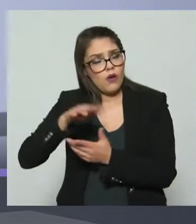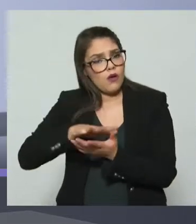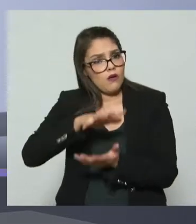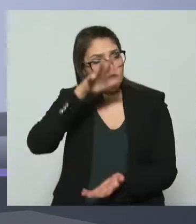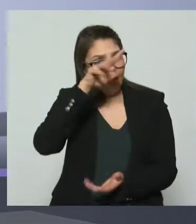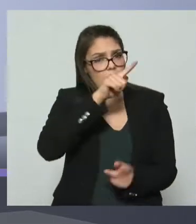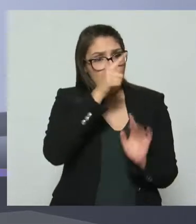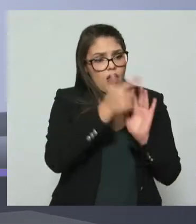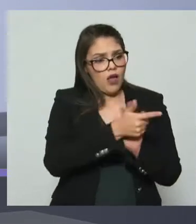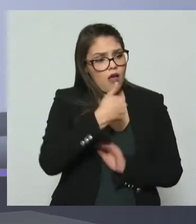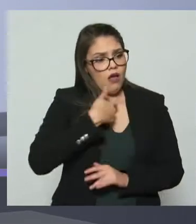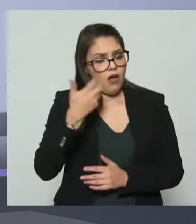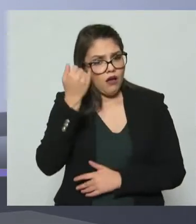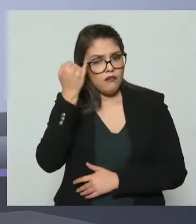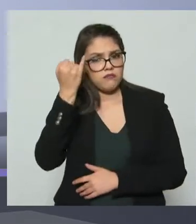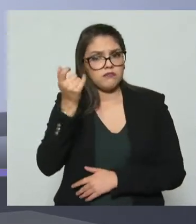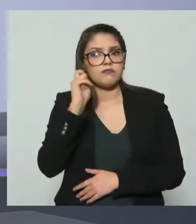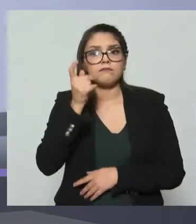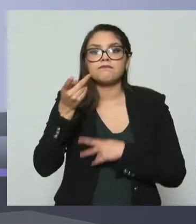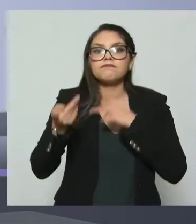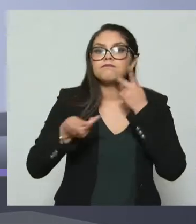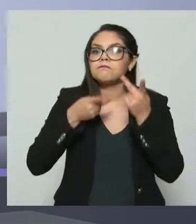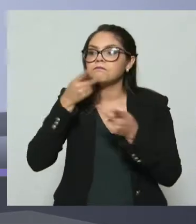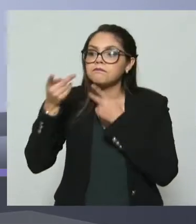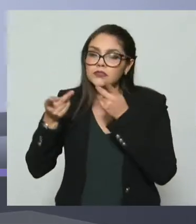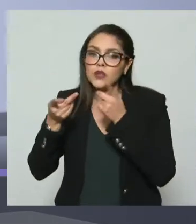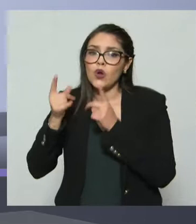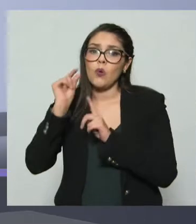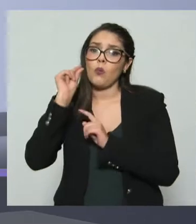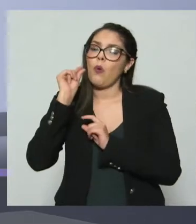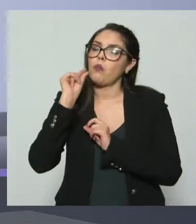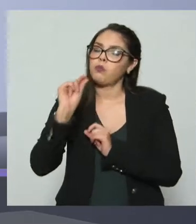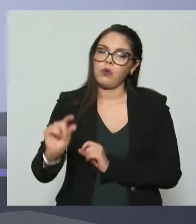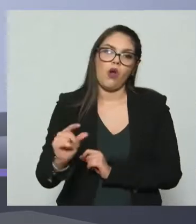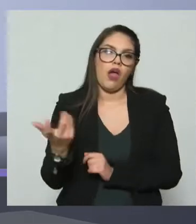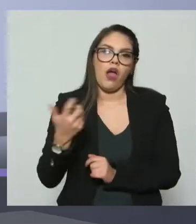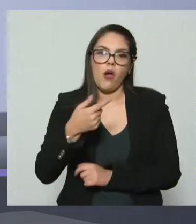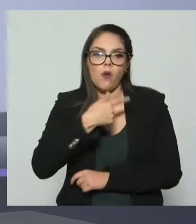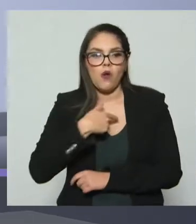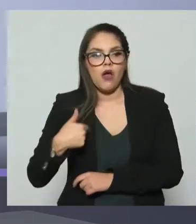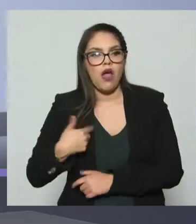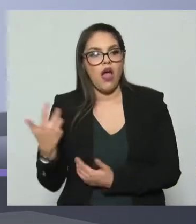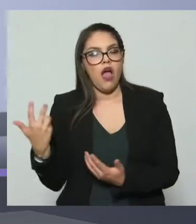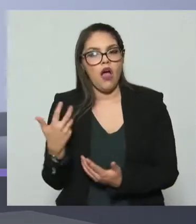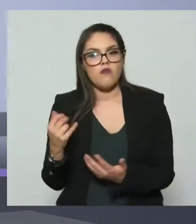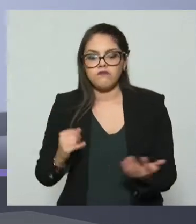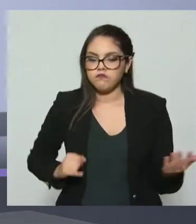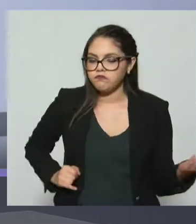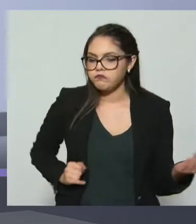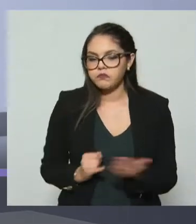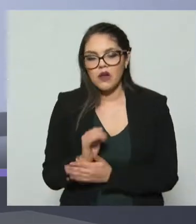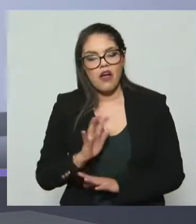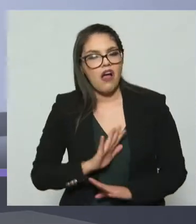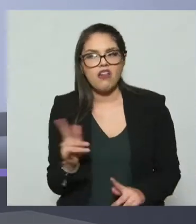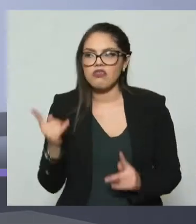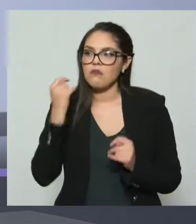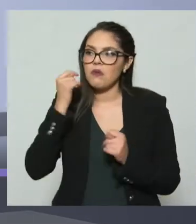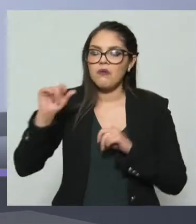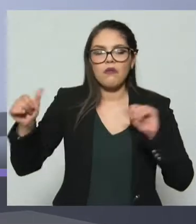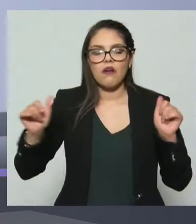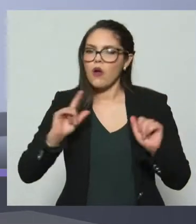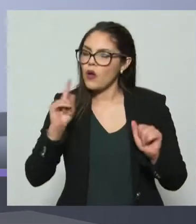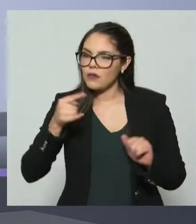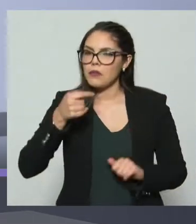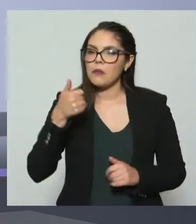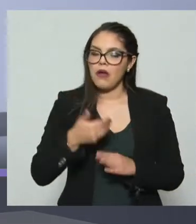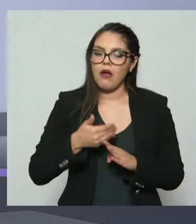que construimos fueron por consenso. Muy pocas fueron las que llevamos la mayoría hacia adelante. Entonces,